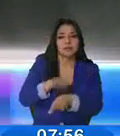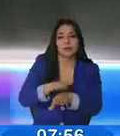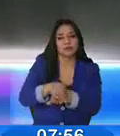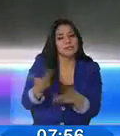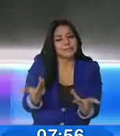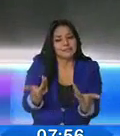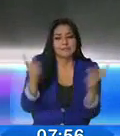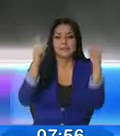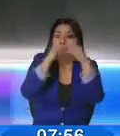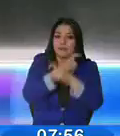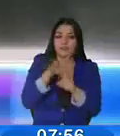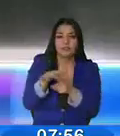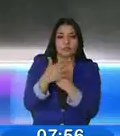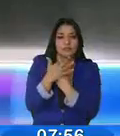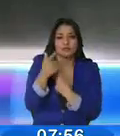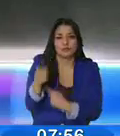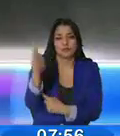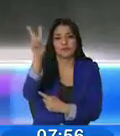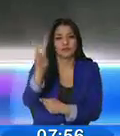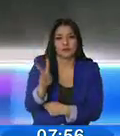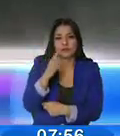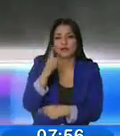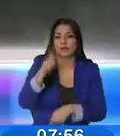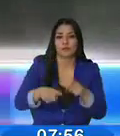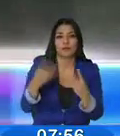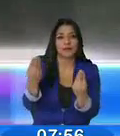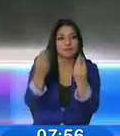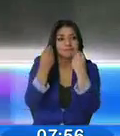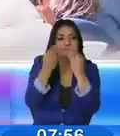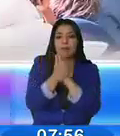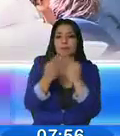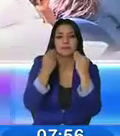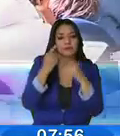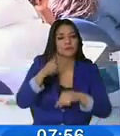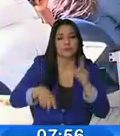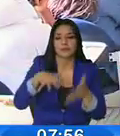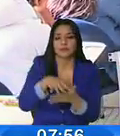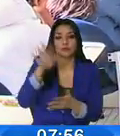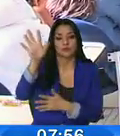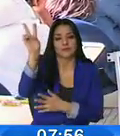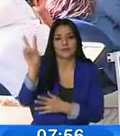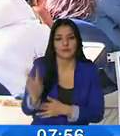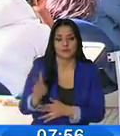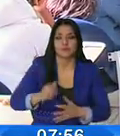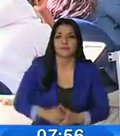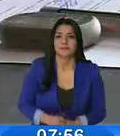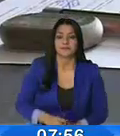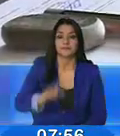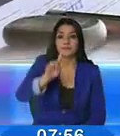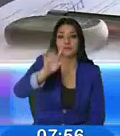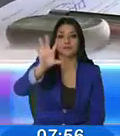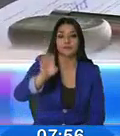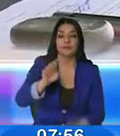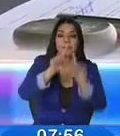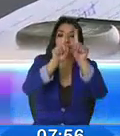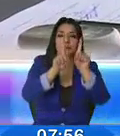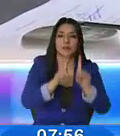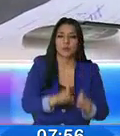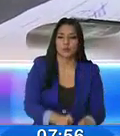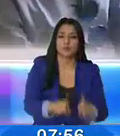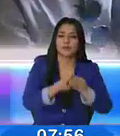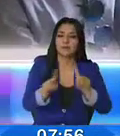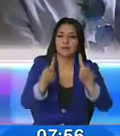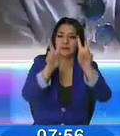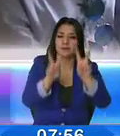país no está para capacitarte, para seguir estudiando. Pues. El examen consta de 150 preguntas de opción